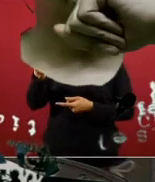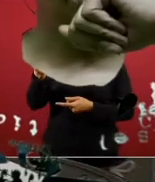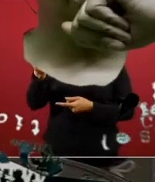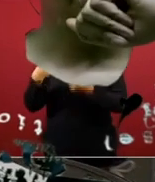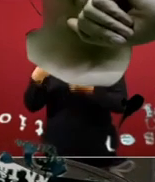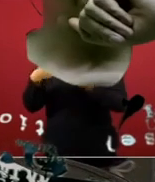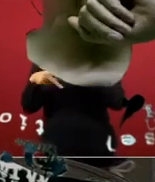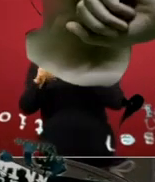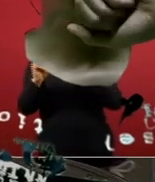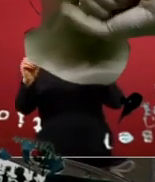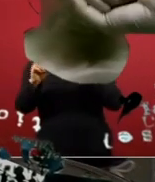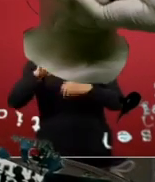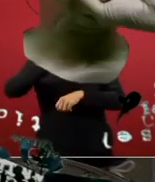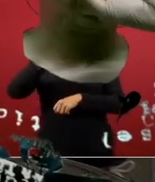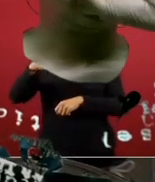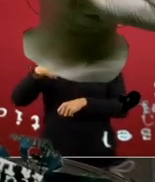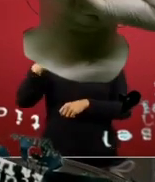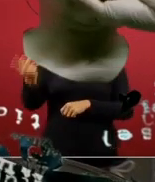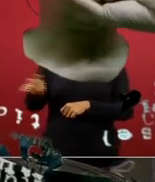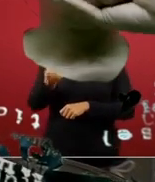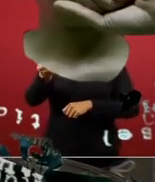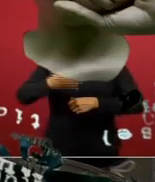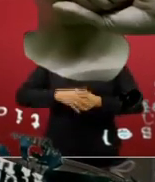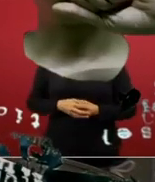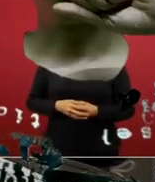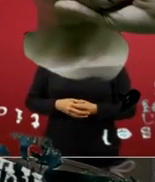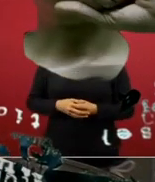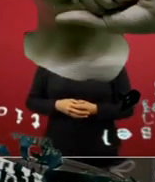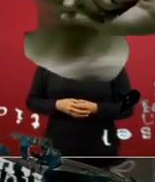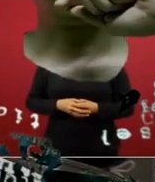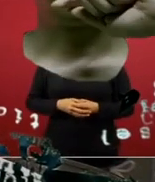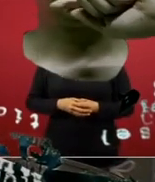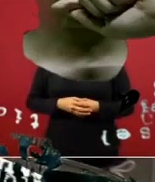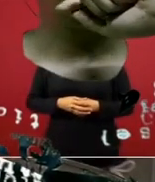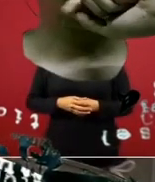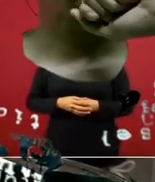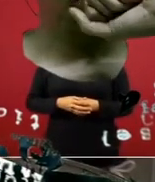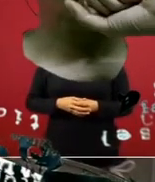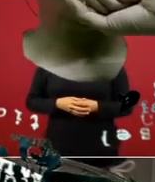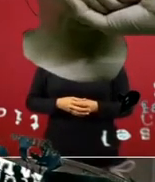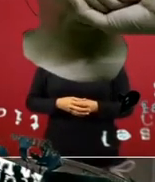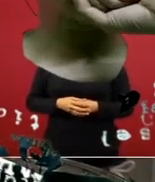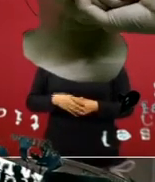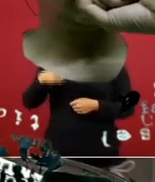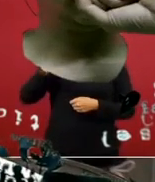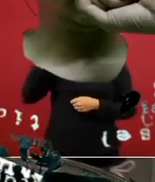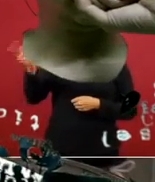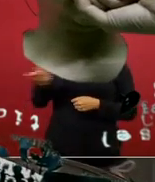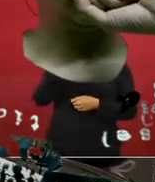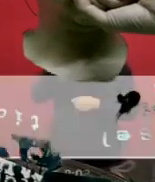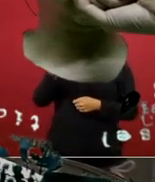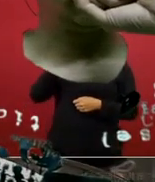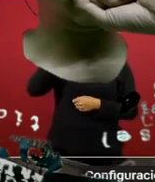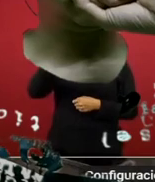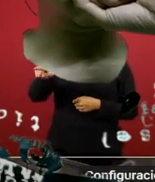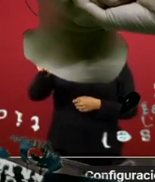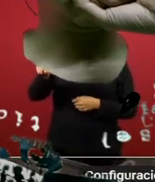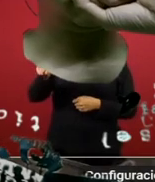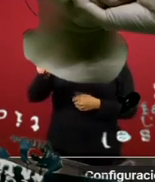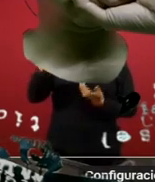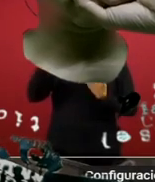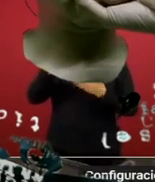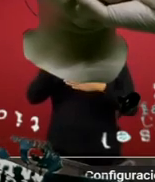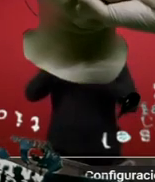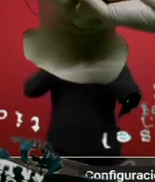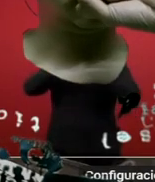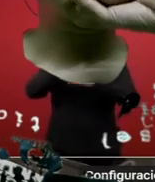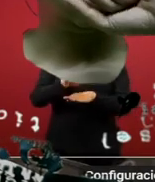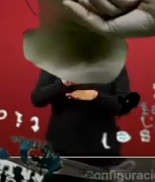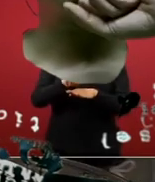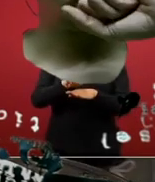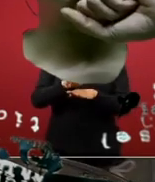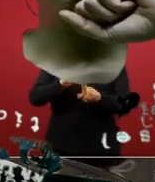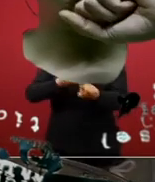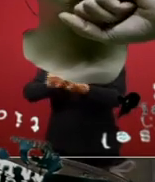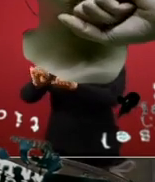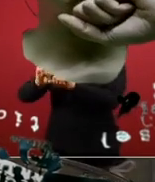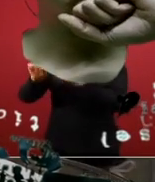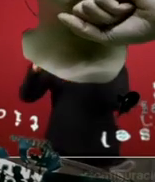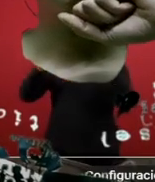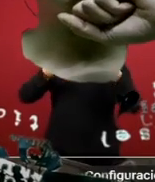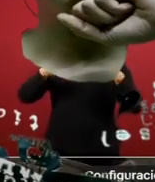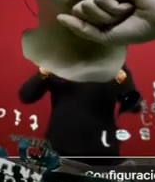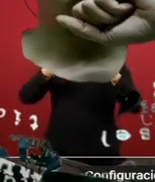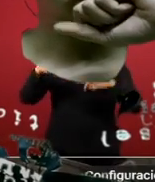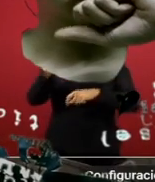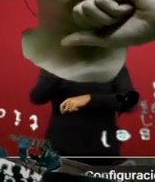¿no? Ante su ausencia. La pregunta para usted es respecto a lo que han dicho los especialistas,